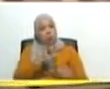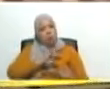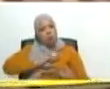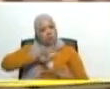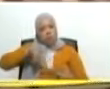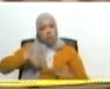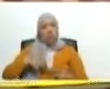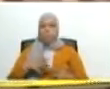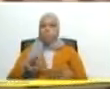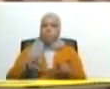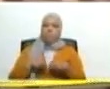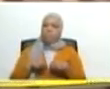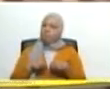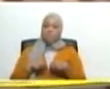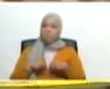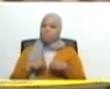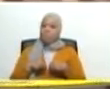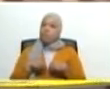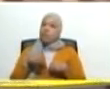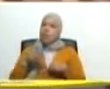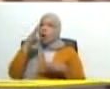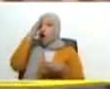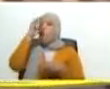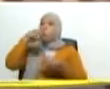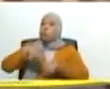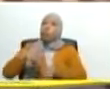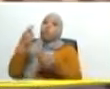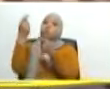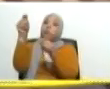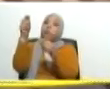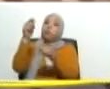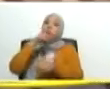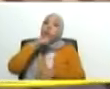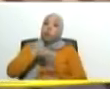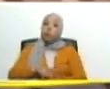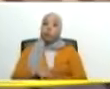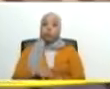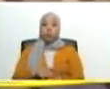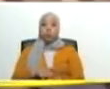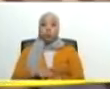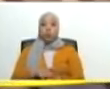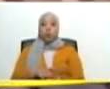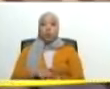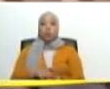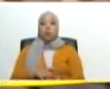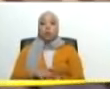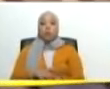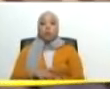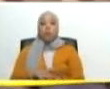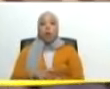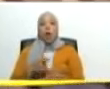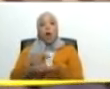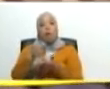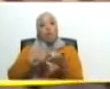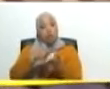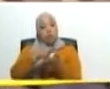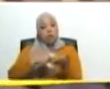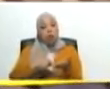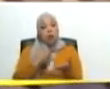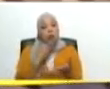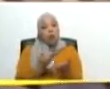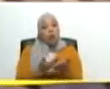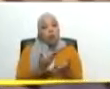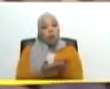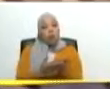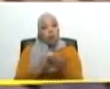Nosotros no. Con Trinidad hemos llegado a grandes acuerdos históricos. Y ya estamos por firmar los contratos